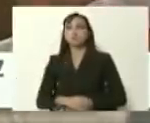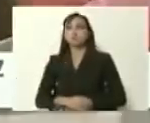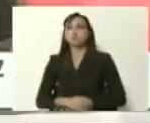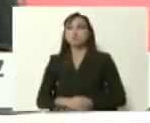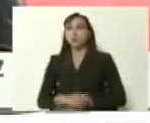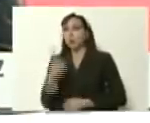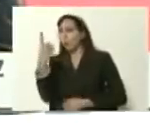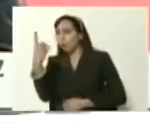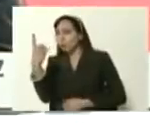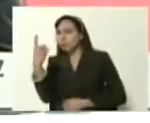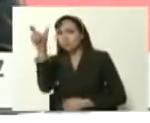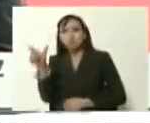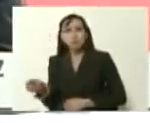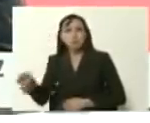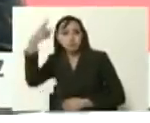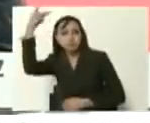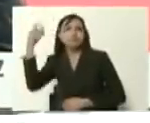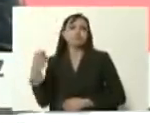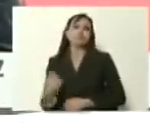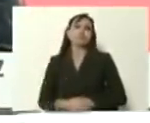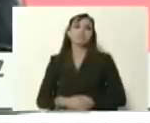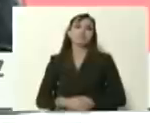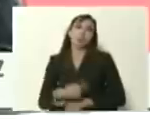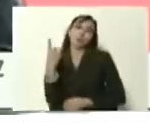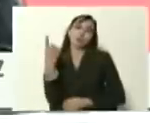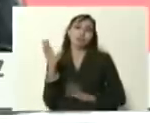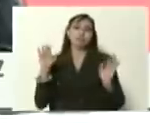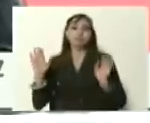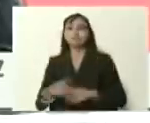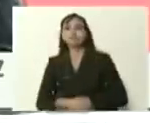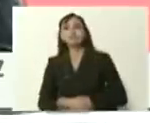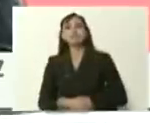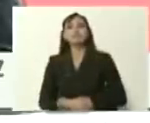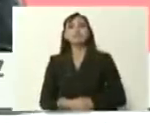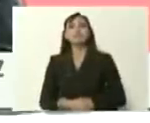Uno. Las congregaciones de psiquiatras son de a uno.